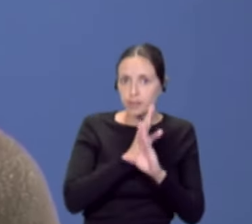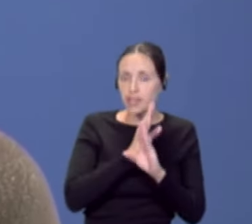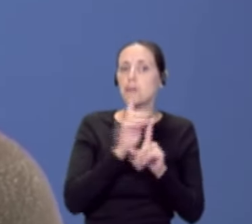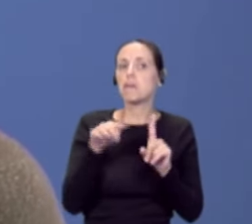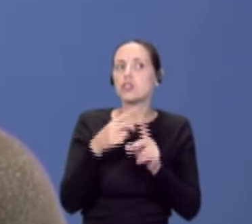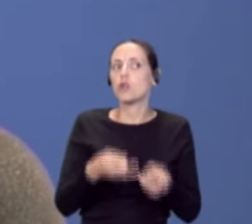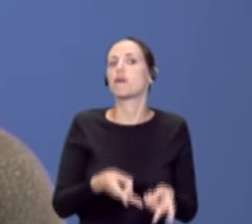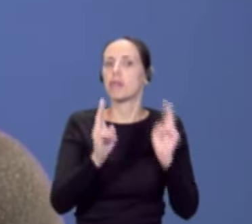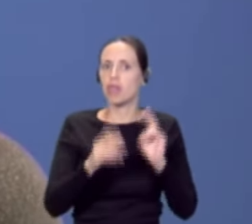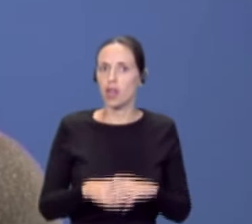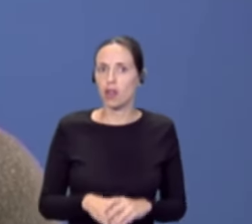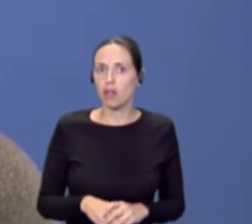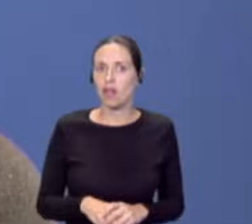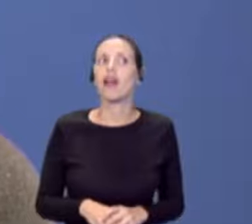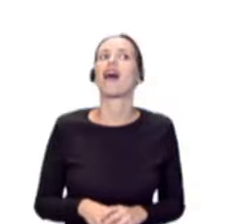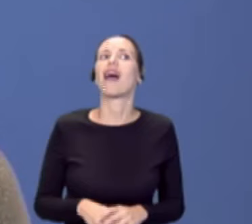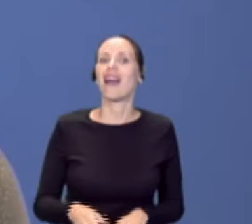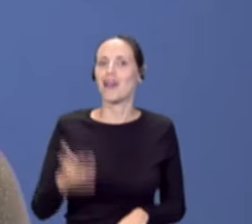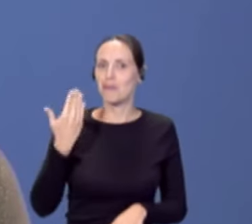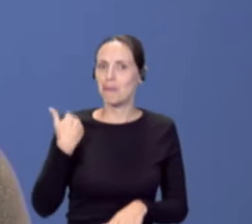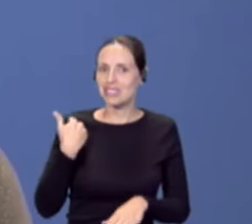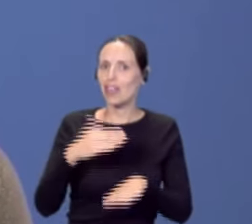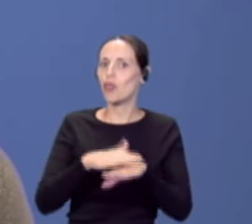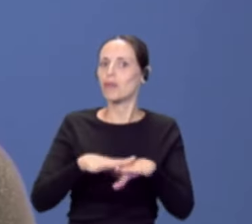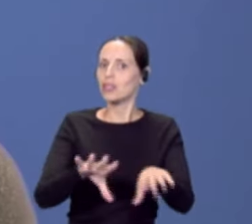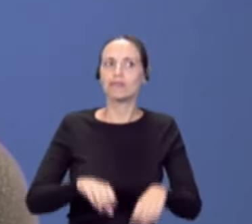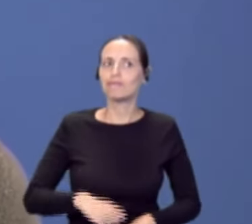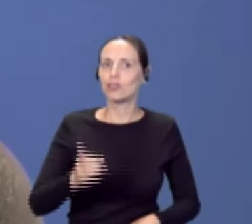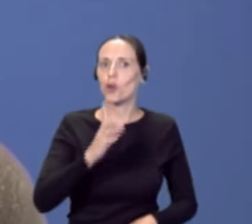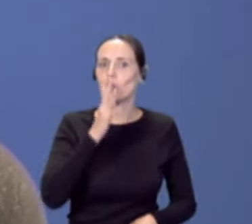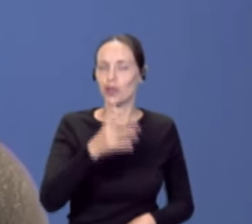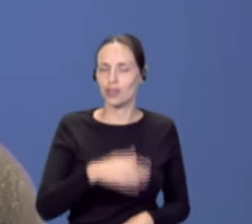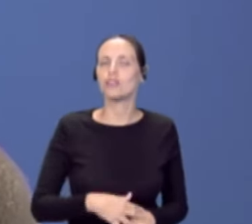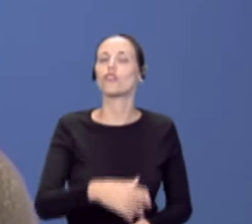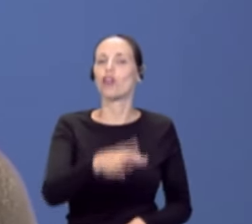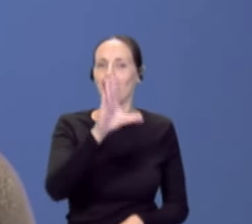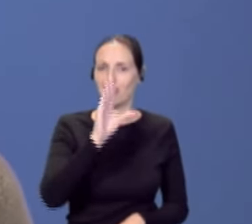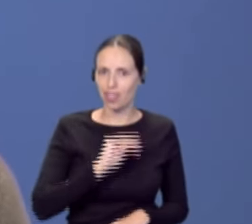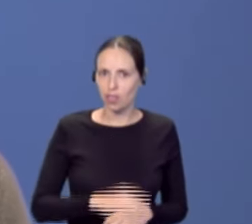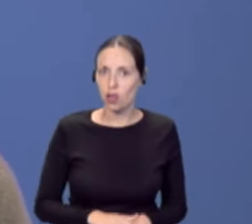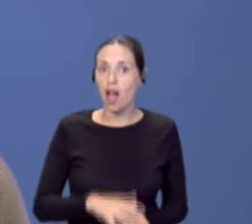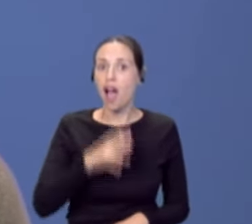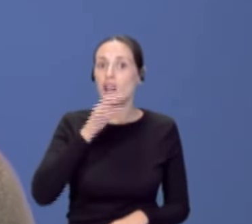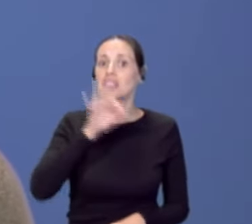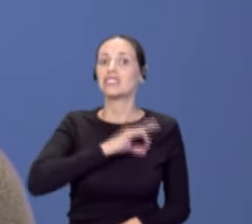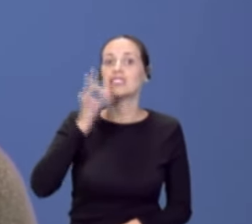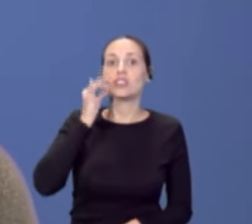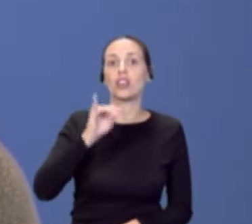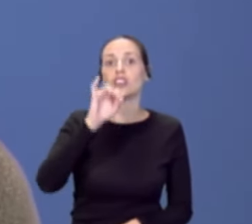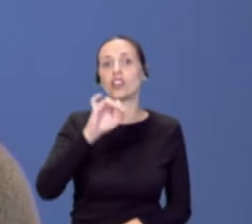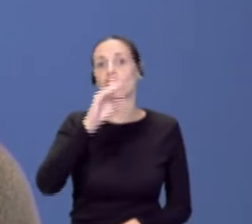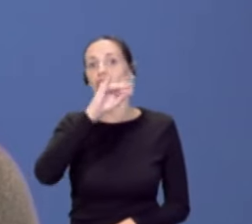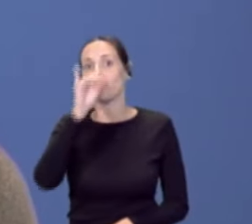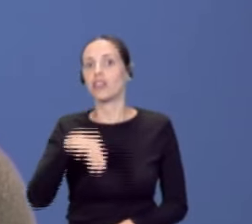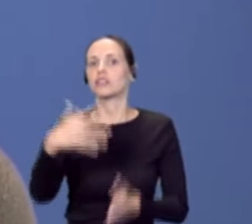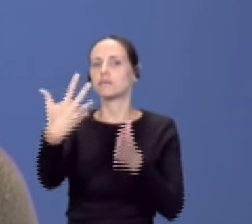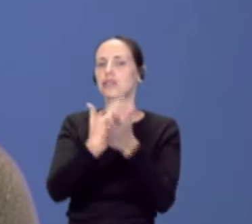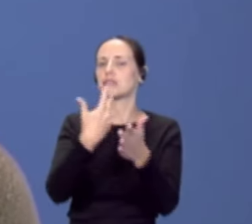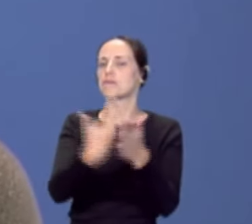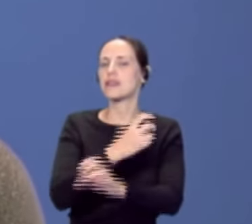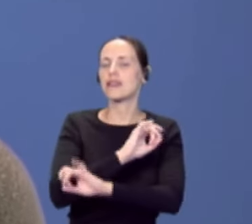no le hicieran ministro en su momento. Le pedimos a la señora Yolanda Díaz todo tipo de explicaciones, y que si